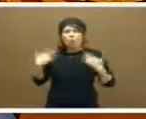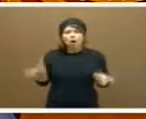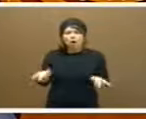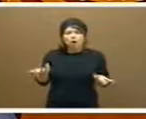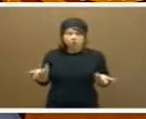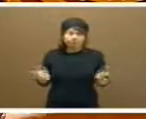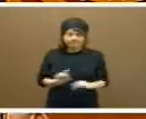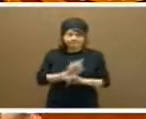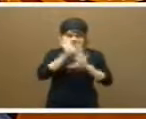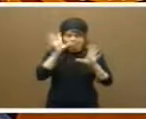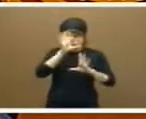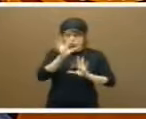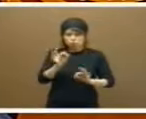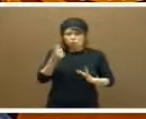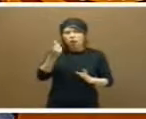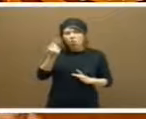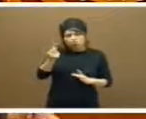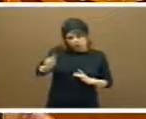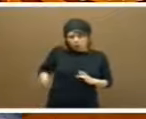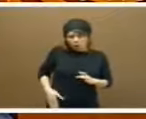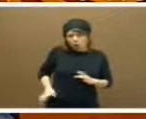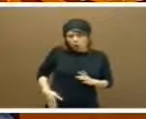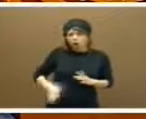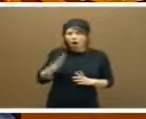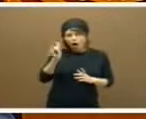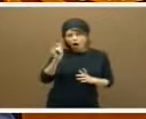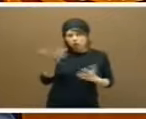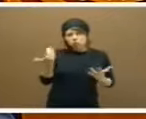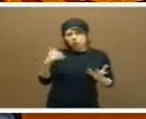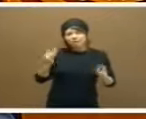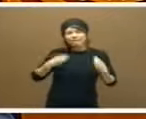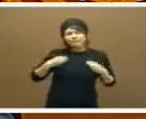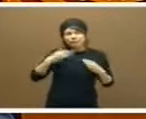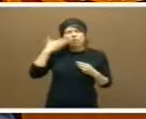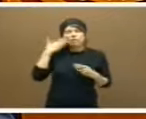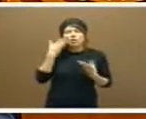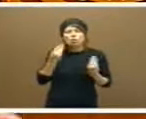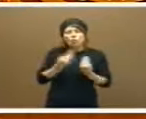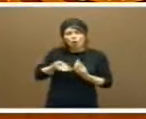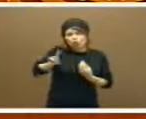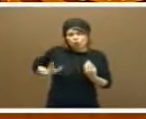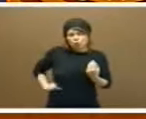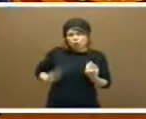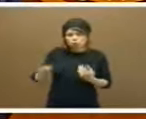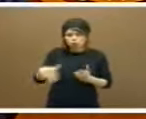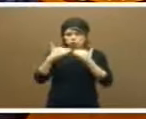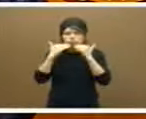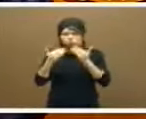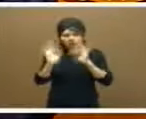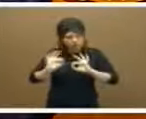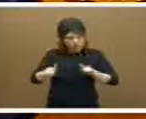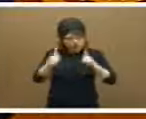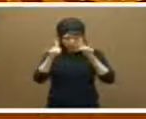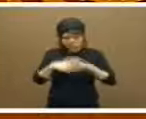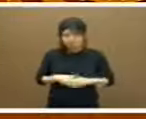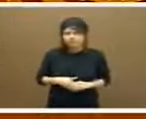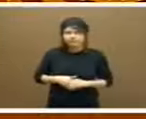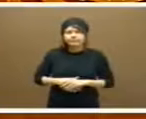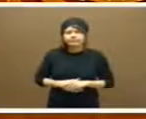es, evidentemente, que tengan su dinero en el bolsillo y que puedan vivir dignamente con lo que cobran. Muchas gracias y nada más.